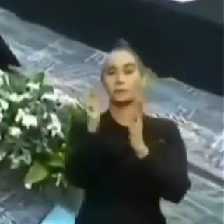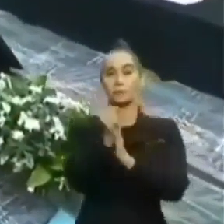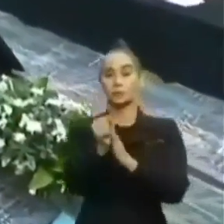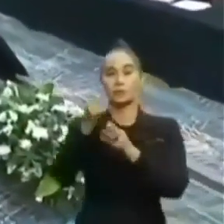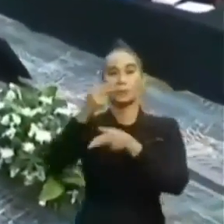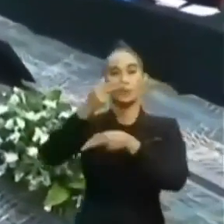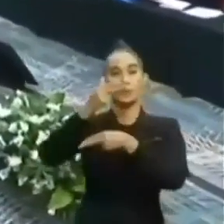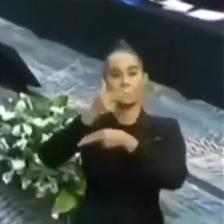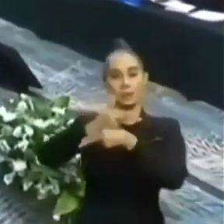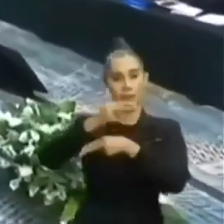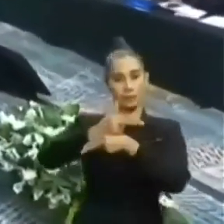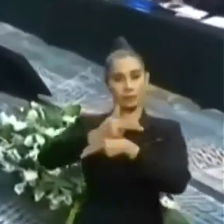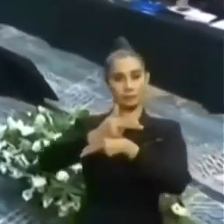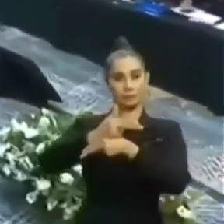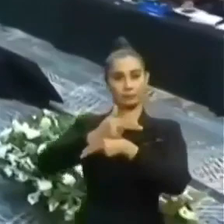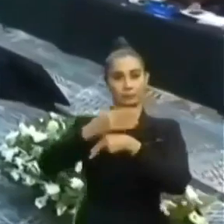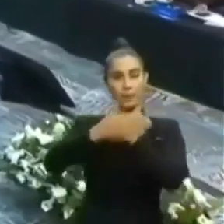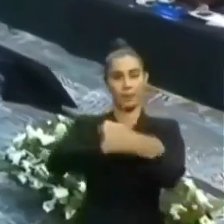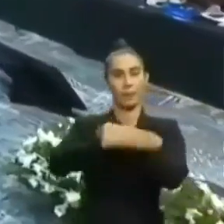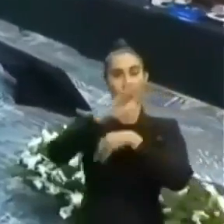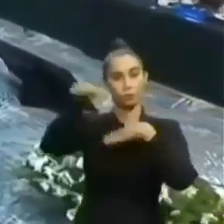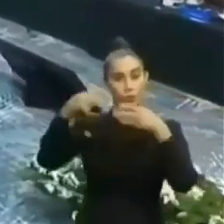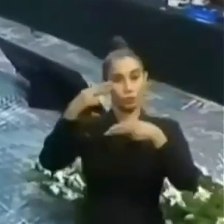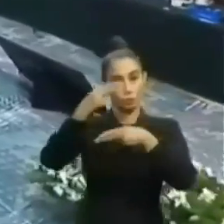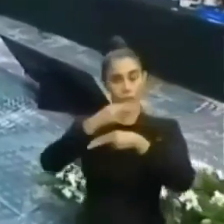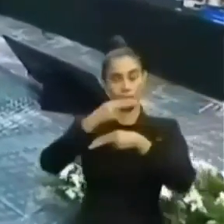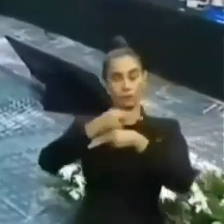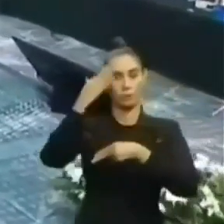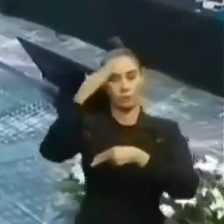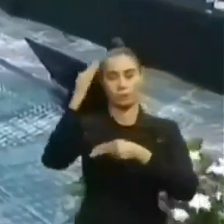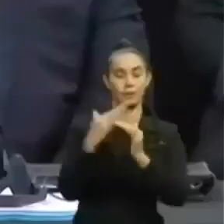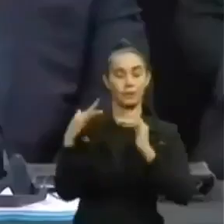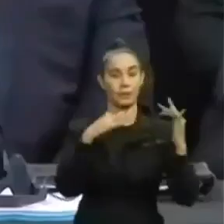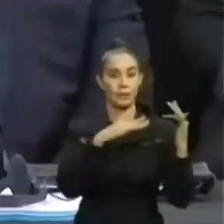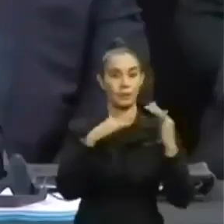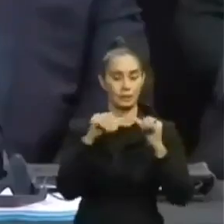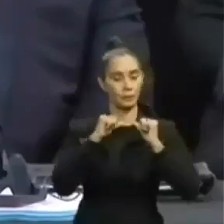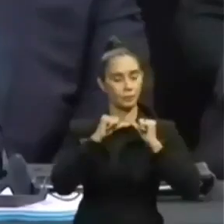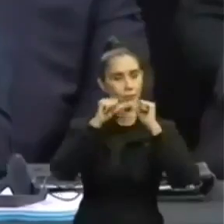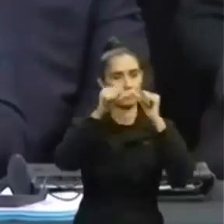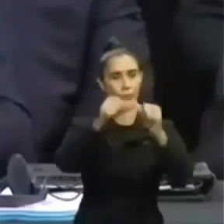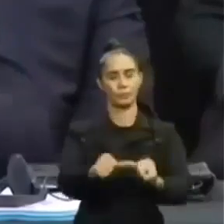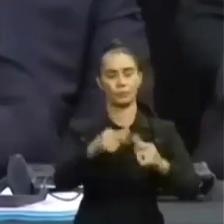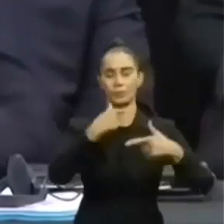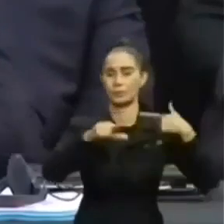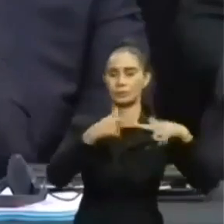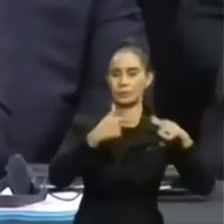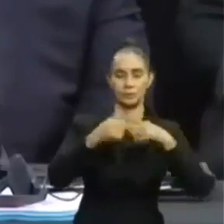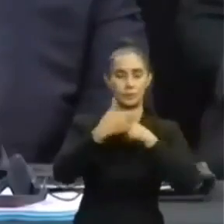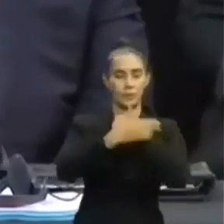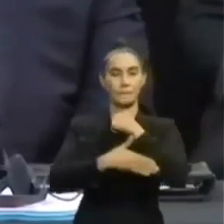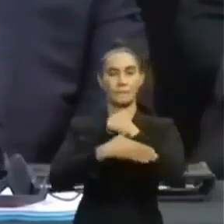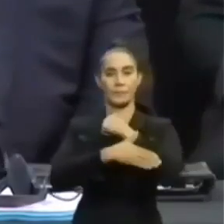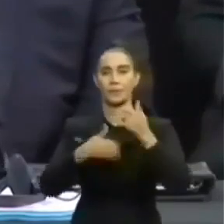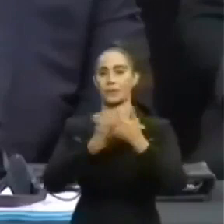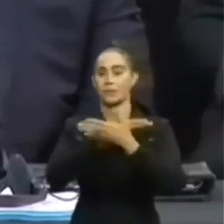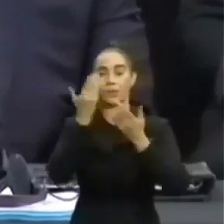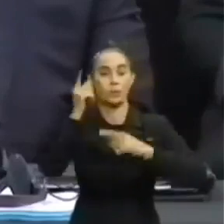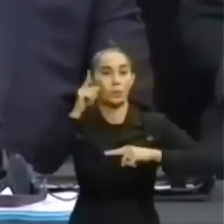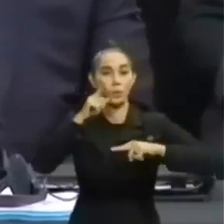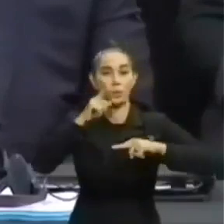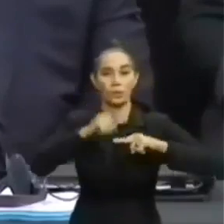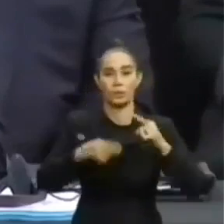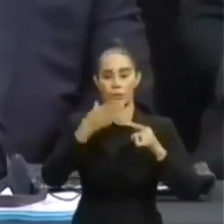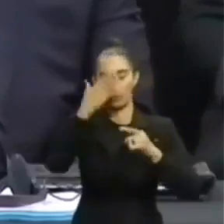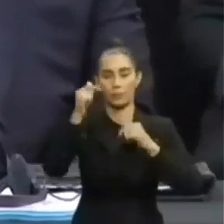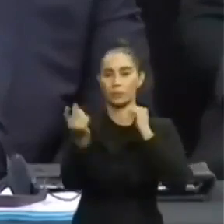Que se trabaje seriamente para detener los horrores de una guerra que sigue causando estragos sobre poblaciones que no merecen pagar el